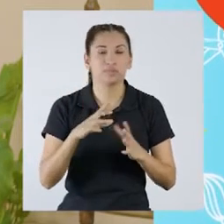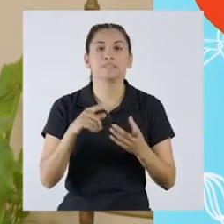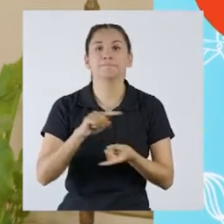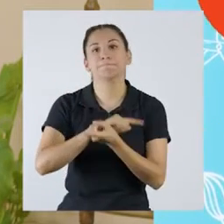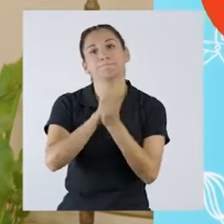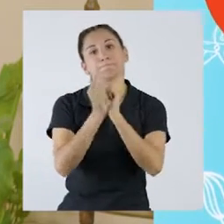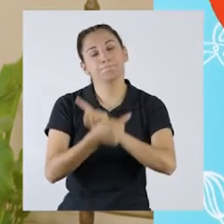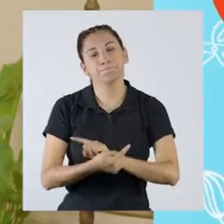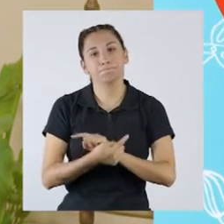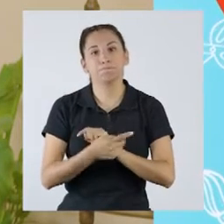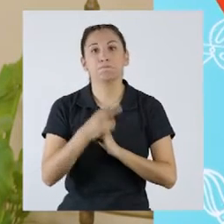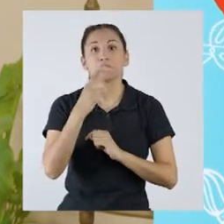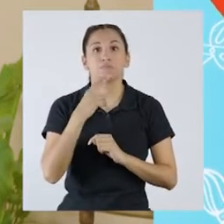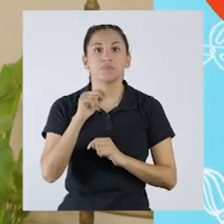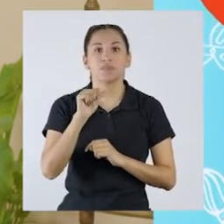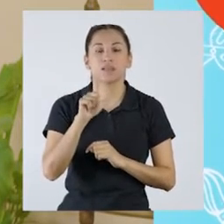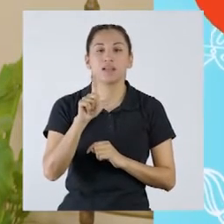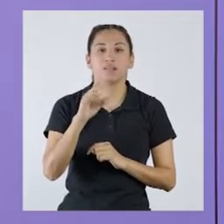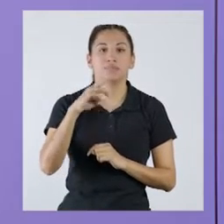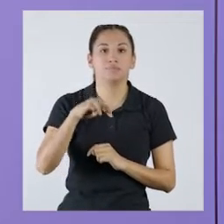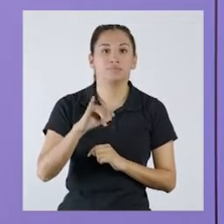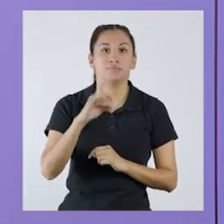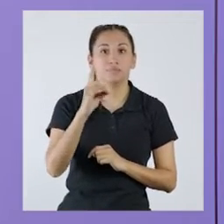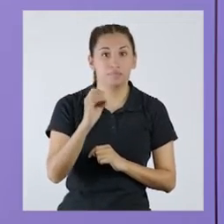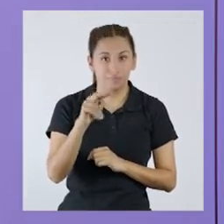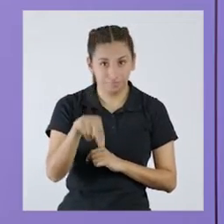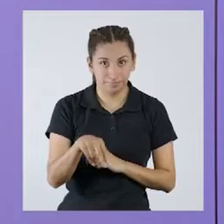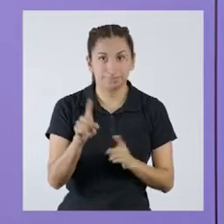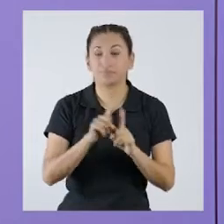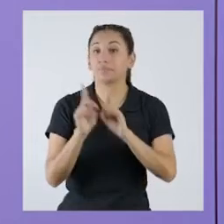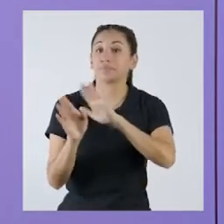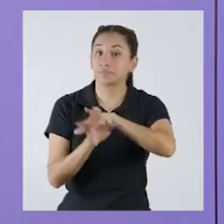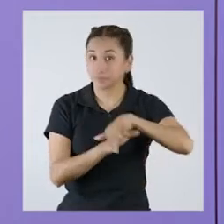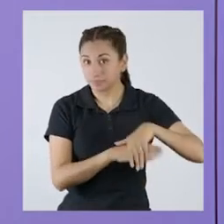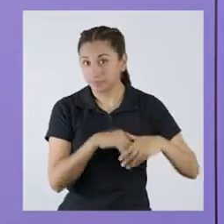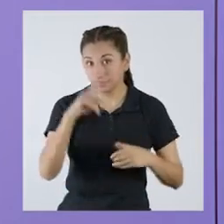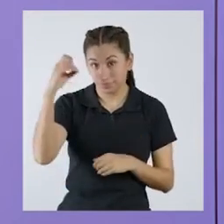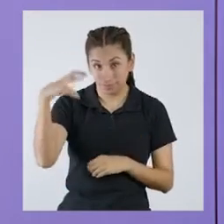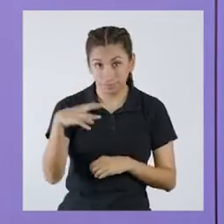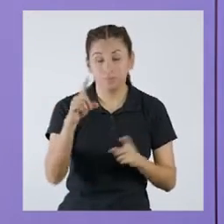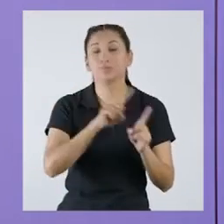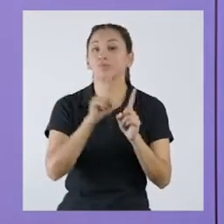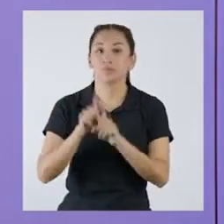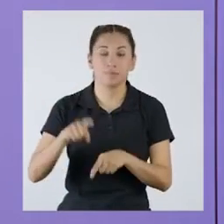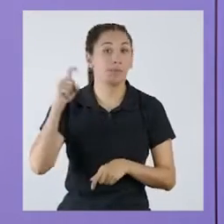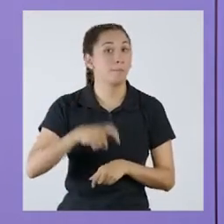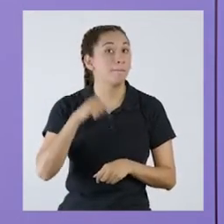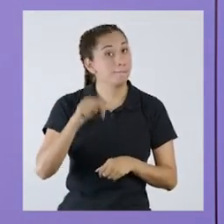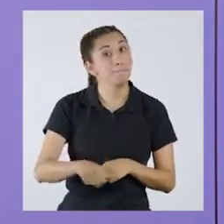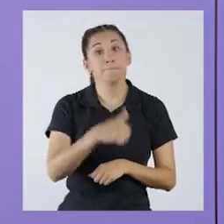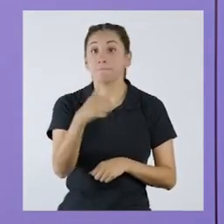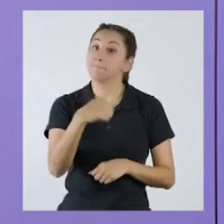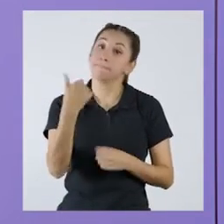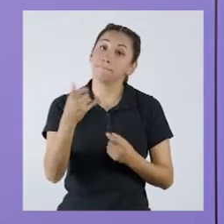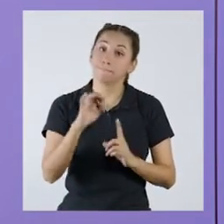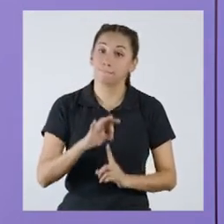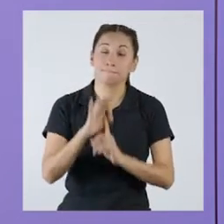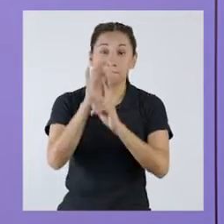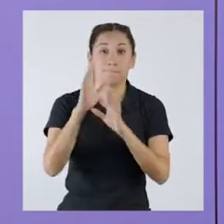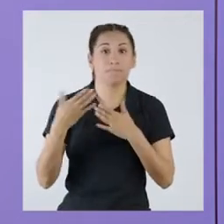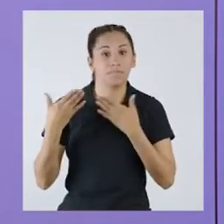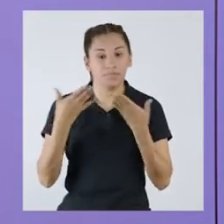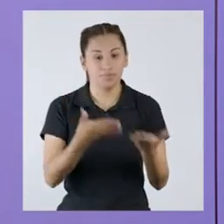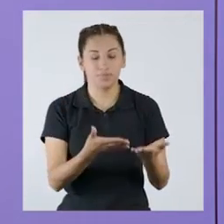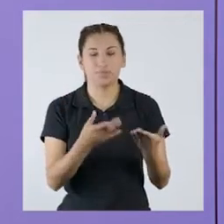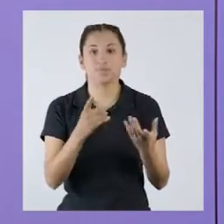por lo que la transforman en azúcar y almidón. Pero además de la luz, también necesitan otras materias primas